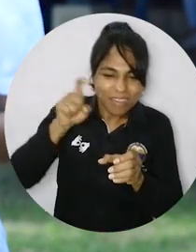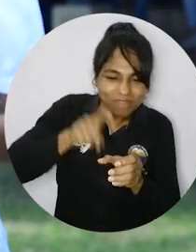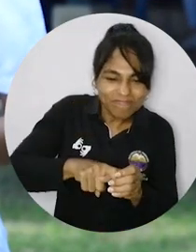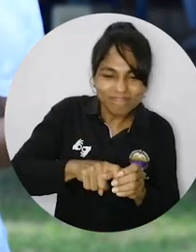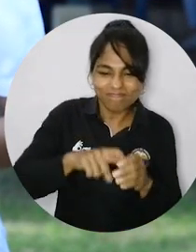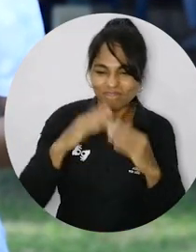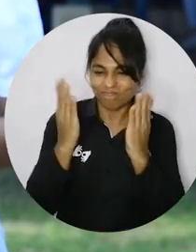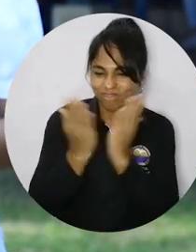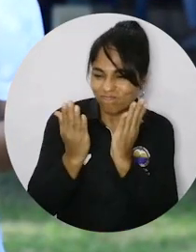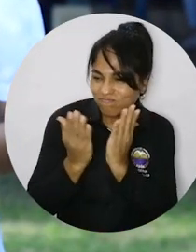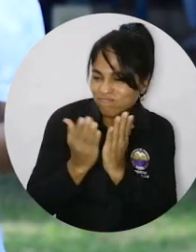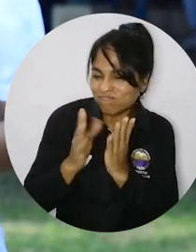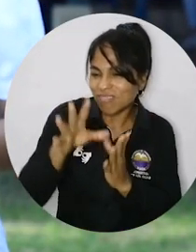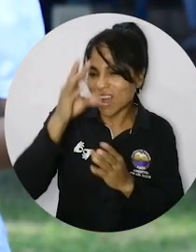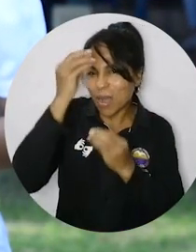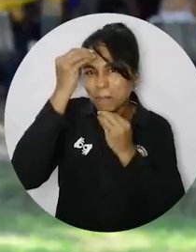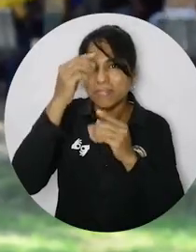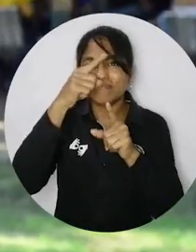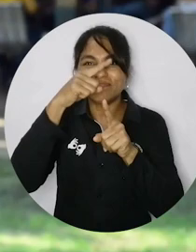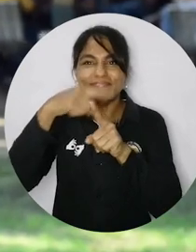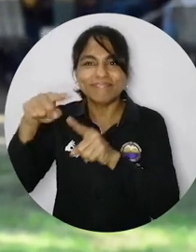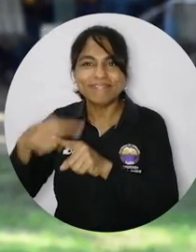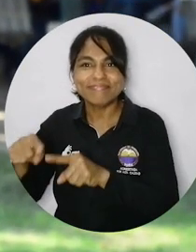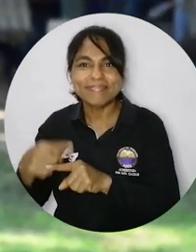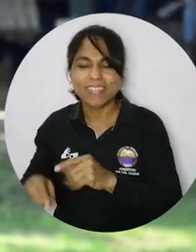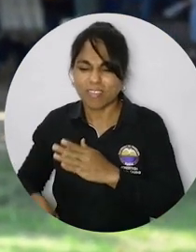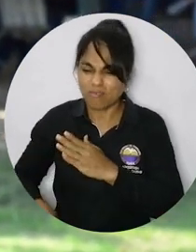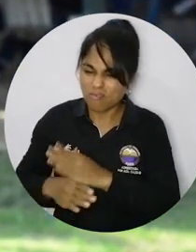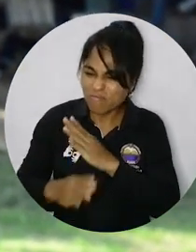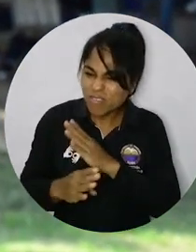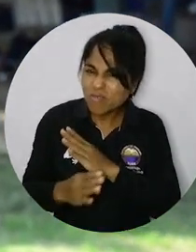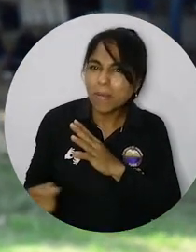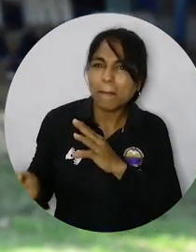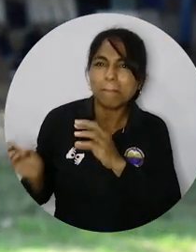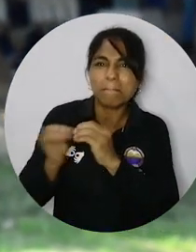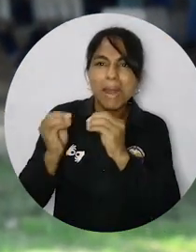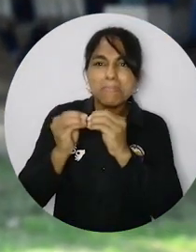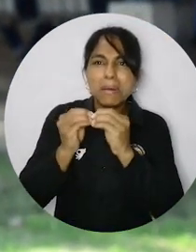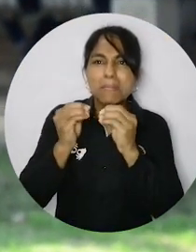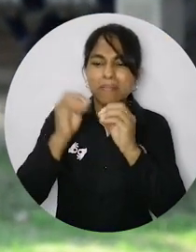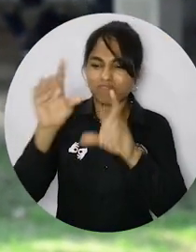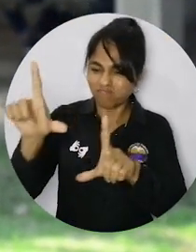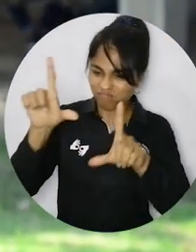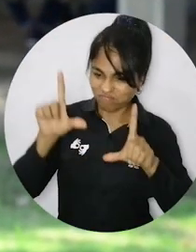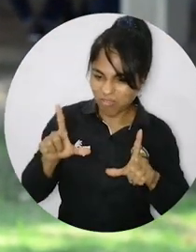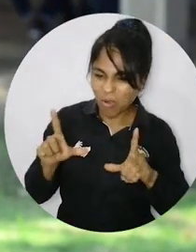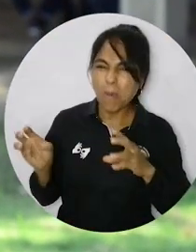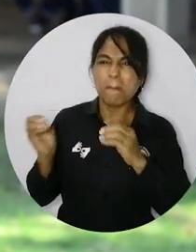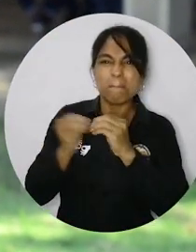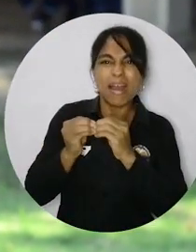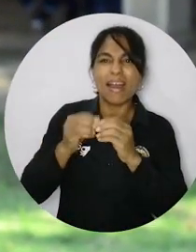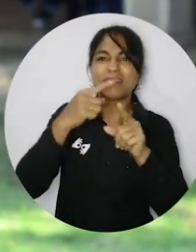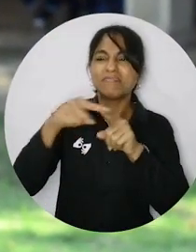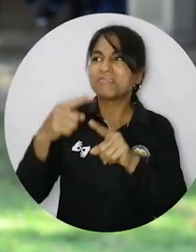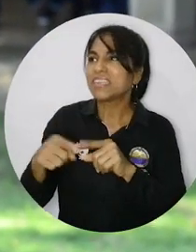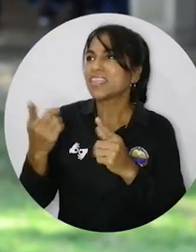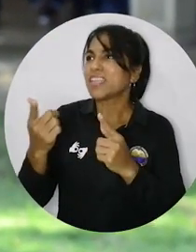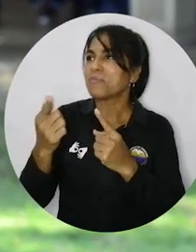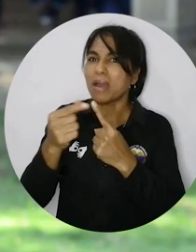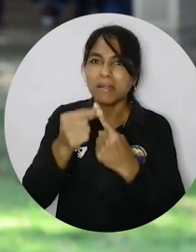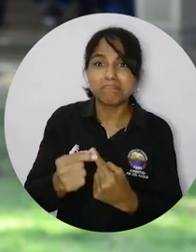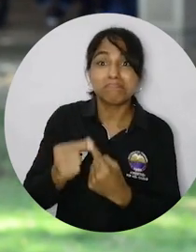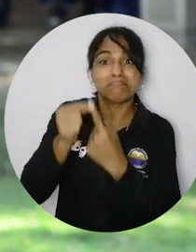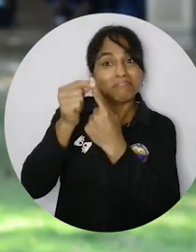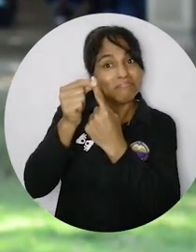nuestros estudios aquí en esta Universidad y pues seguir cursando para obtener muchos más logros pensando